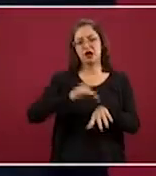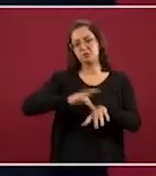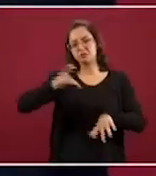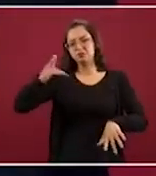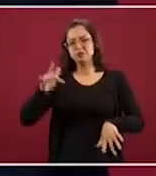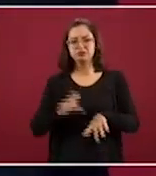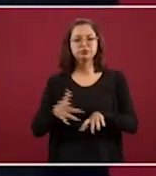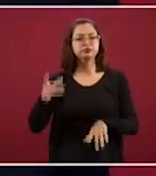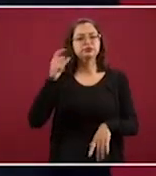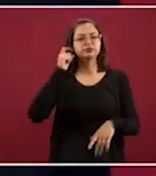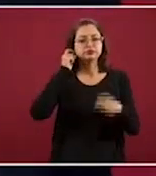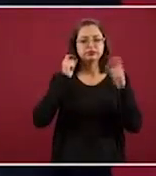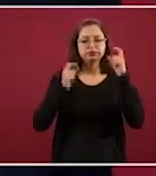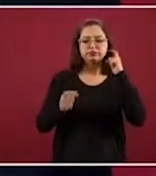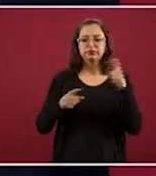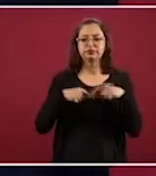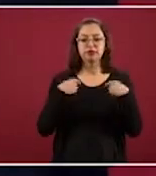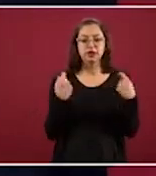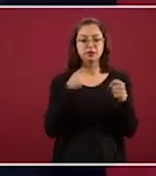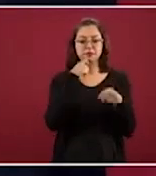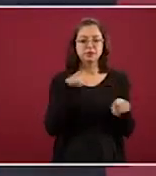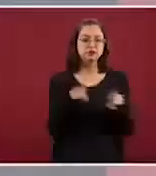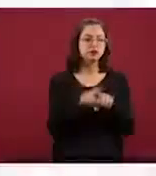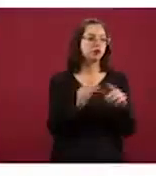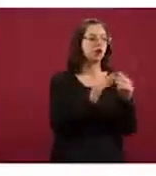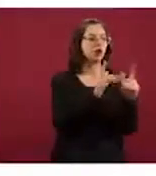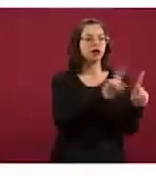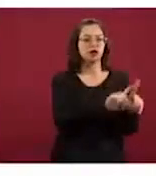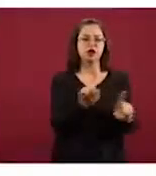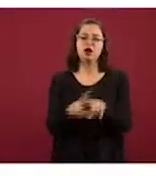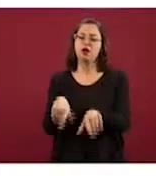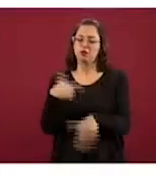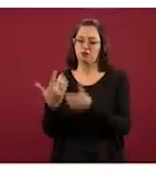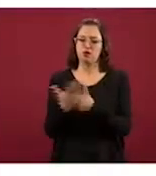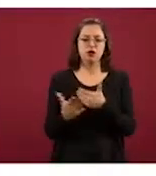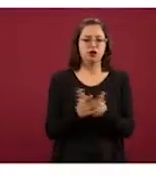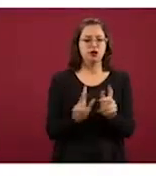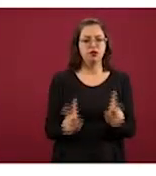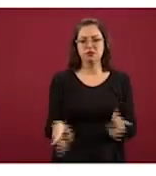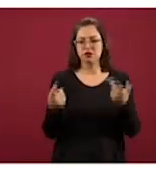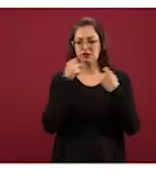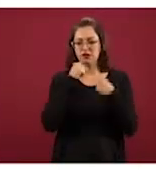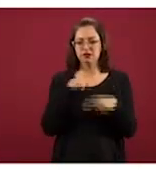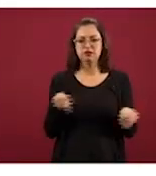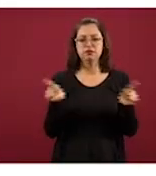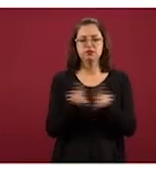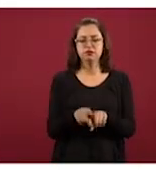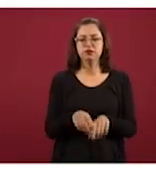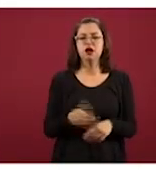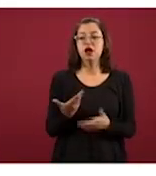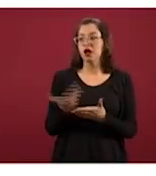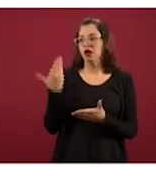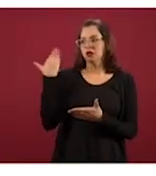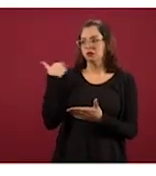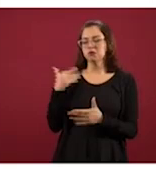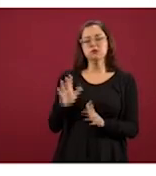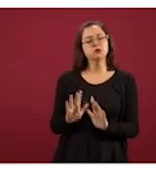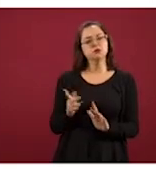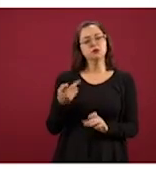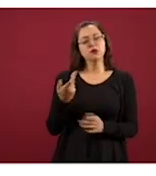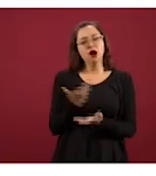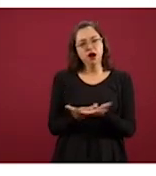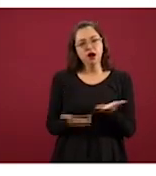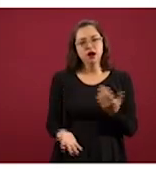de residencias que ya vamos a sacar, que ya habíamos anunciado en anteriores subastas, pero que ahorita ya tienen un